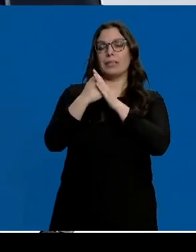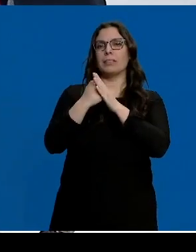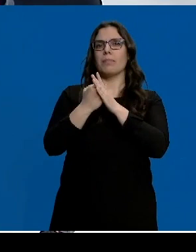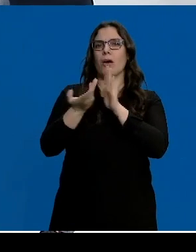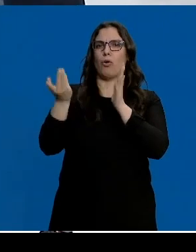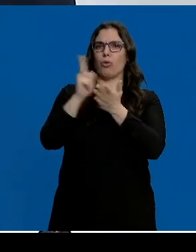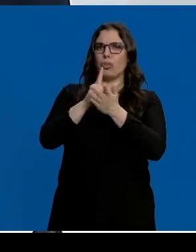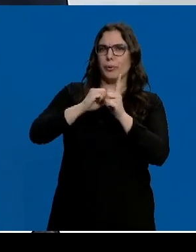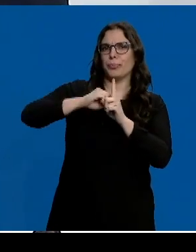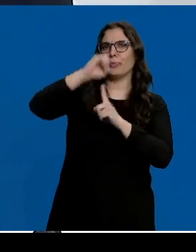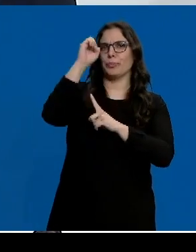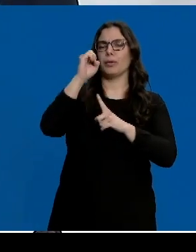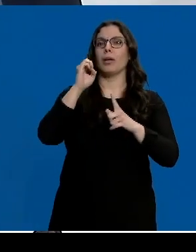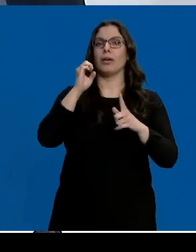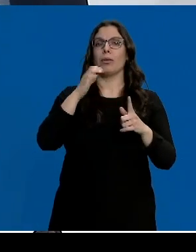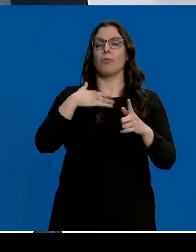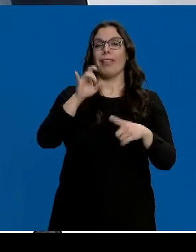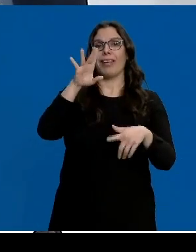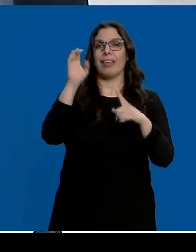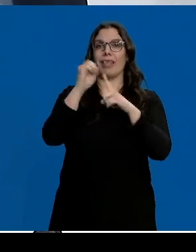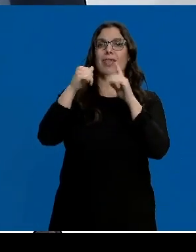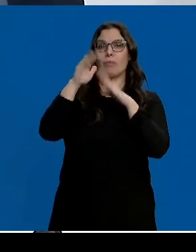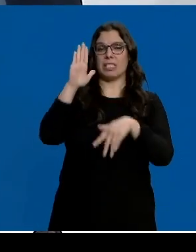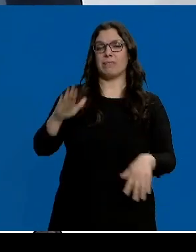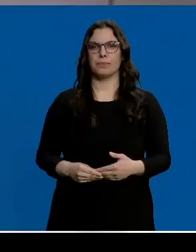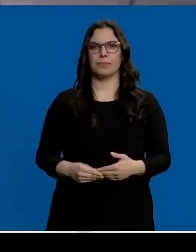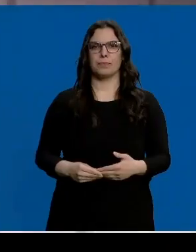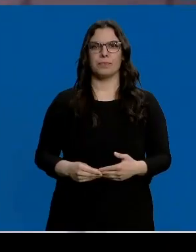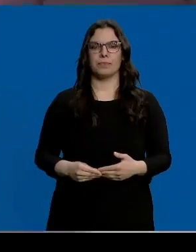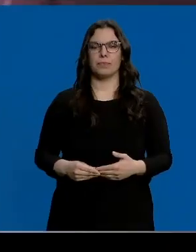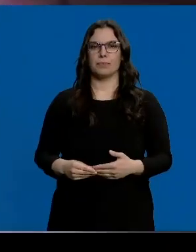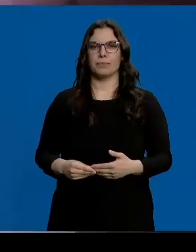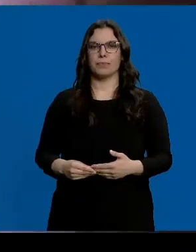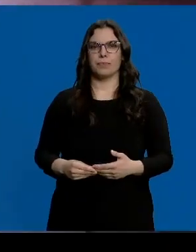ascenso, incluso volveremos a superar los 15 grados.